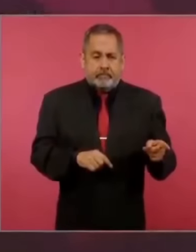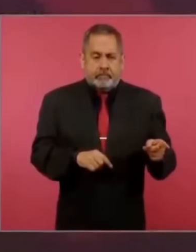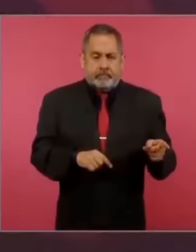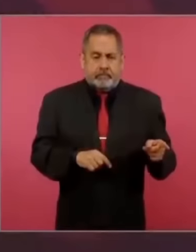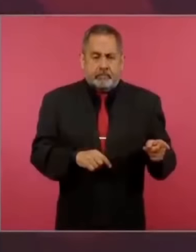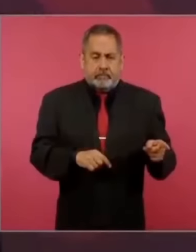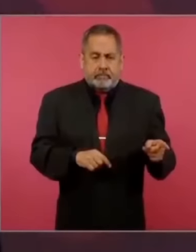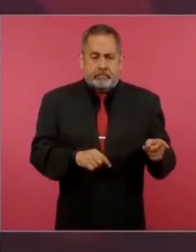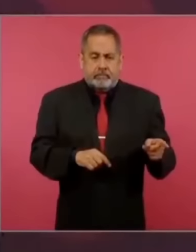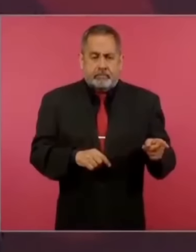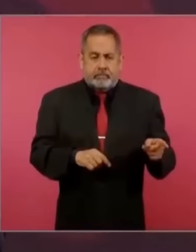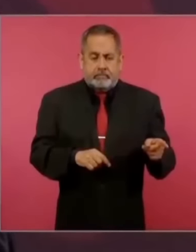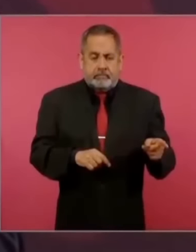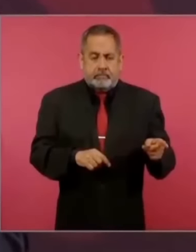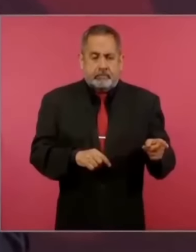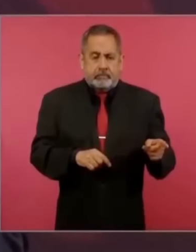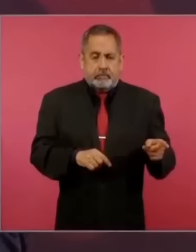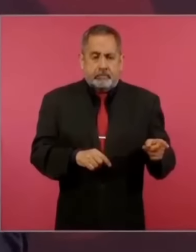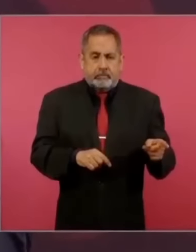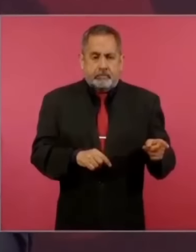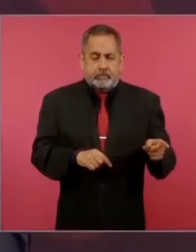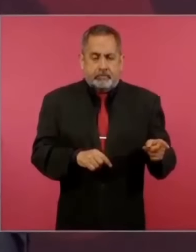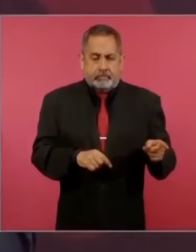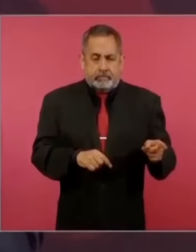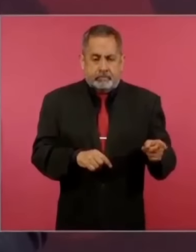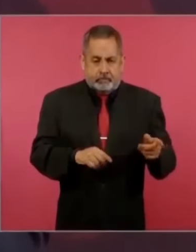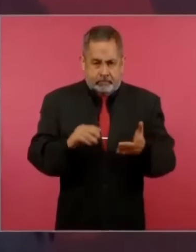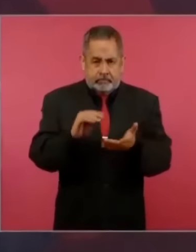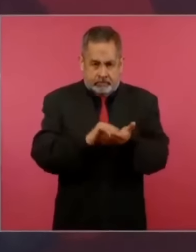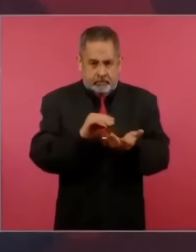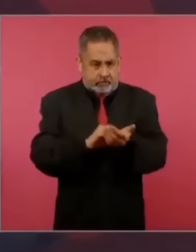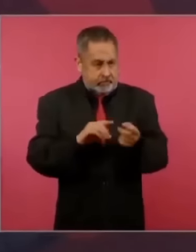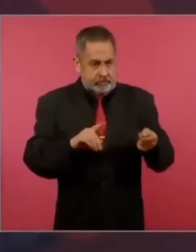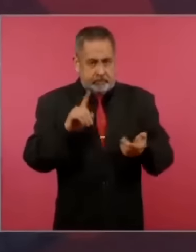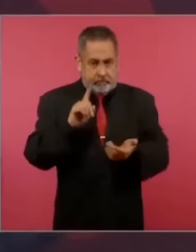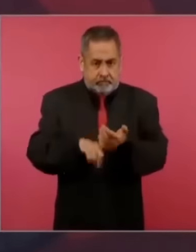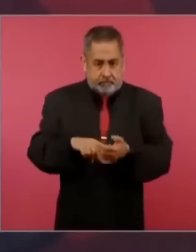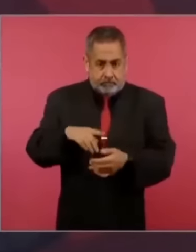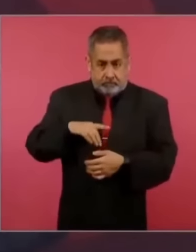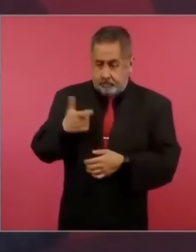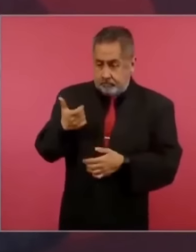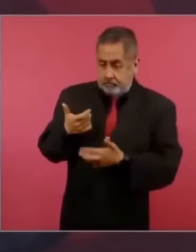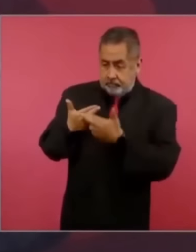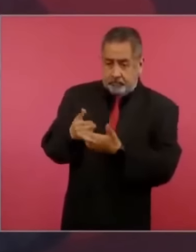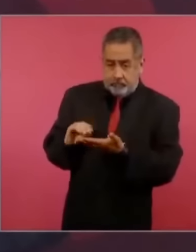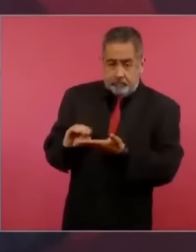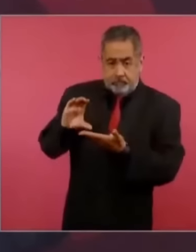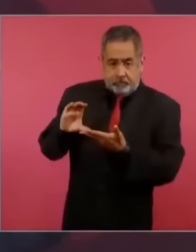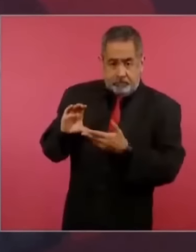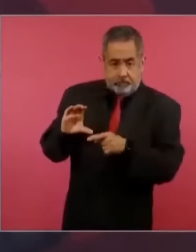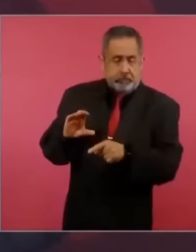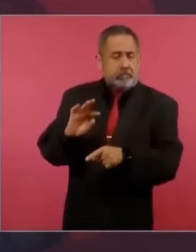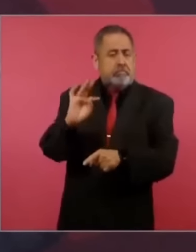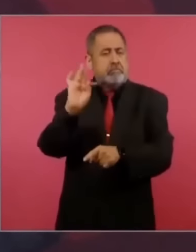vigente estos fondos en el caso de